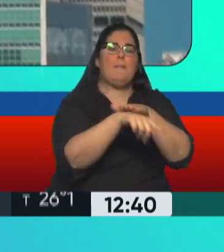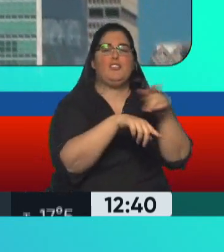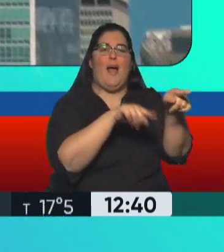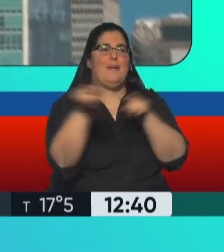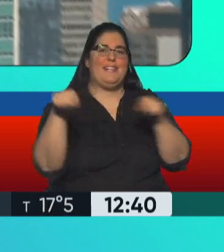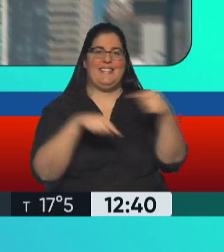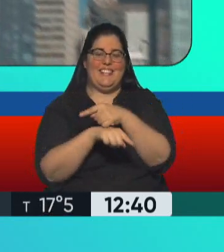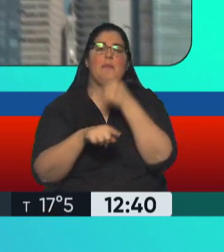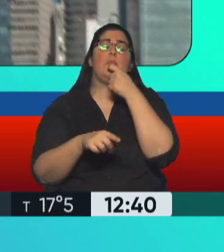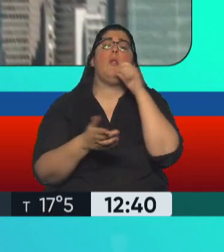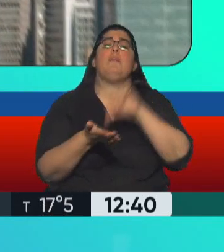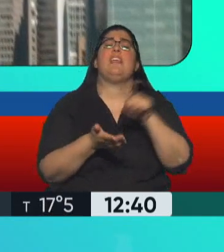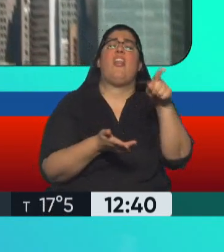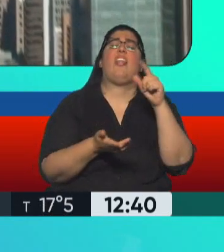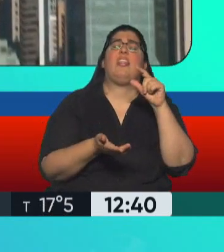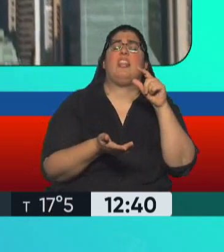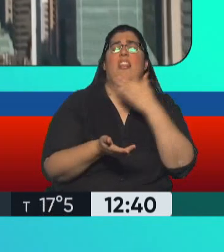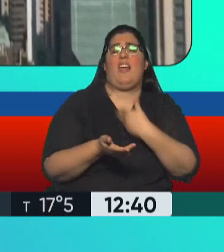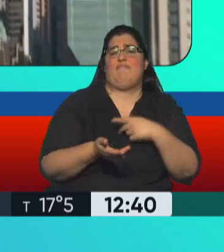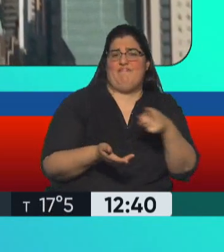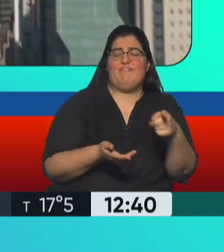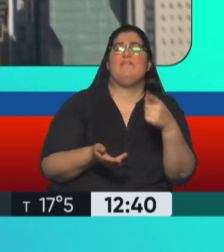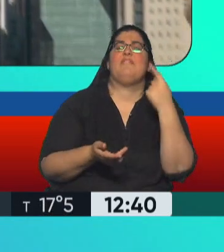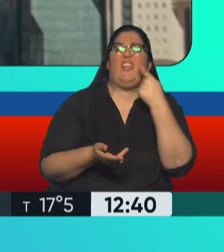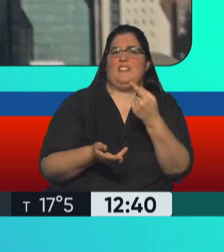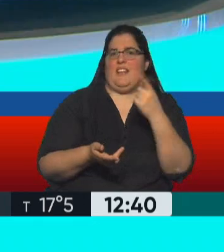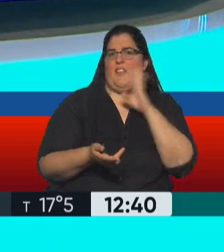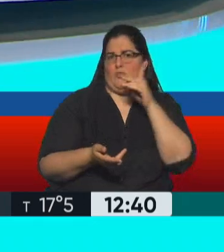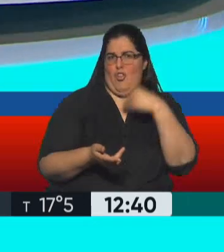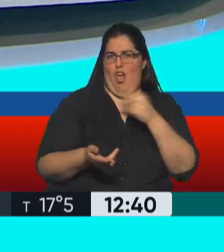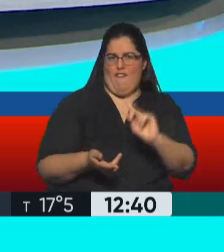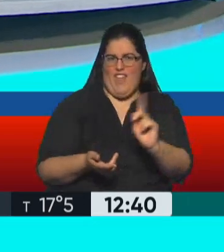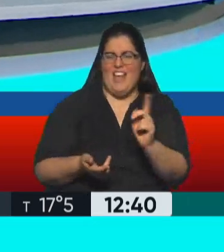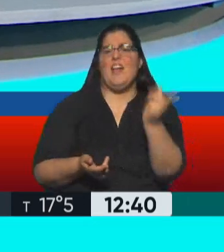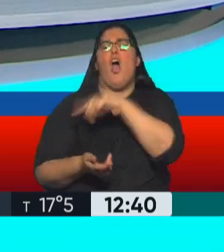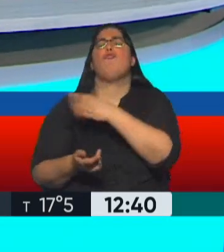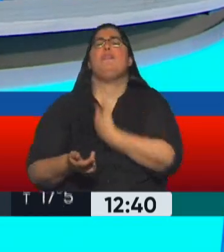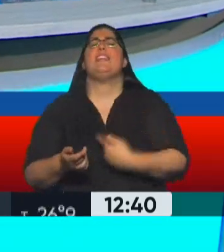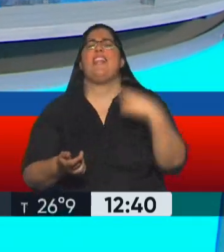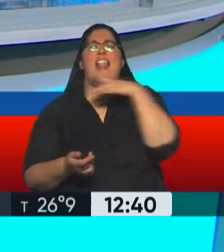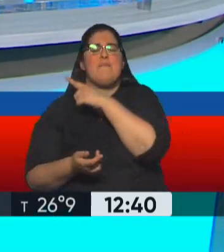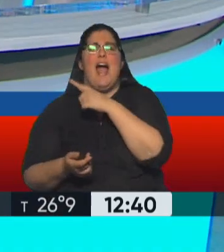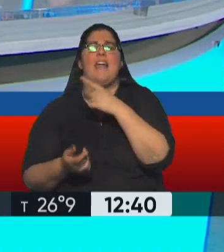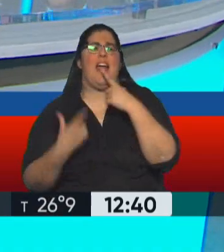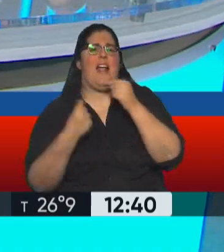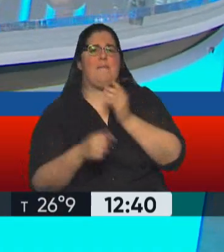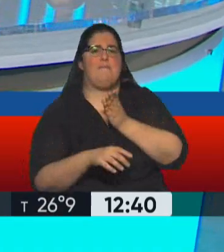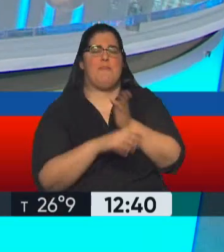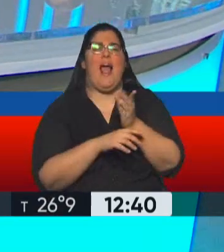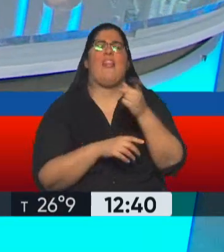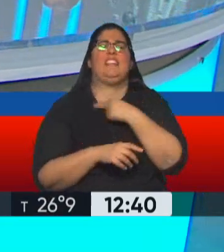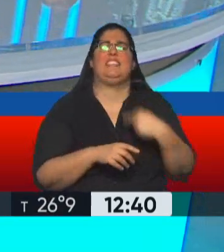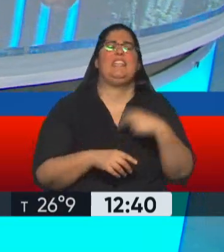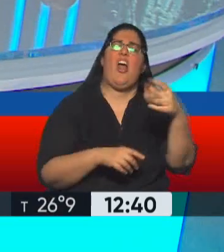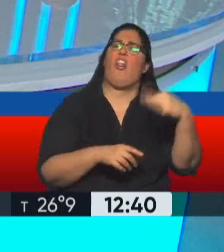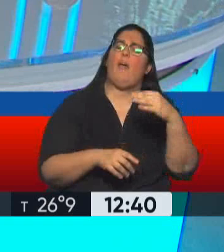el presidente iraní, no confiamos en lo que dice Estados Unidos, los que reclaman, como el presidente alemán que le reclama a China con respecto al cambio climático, que cumpla